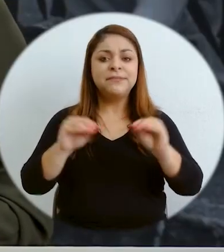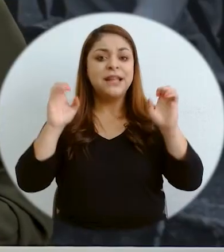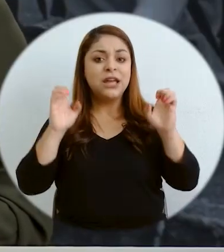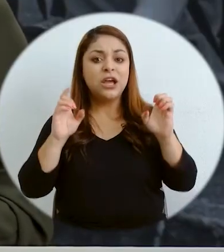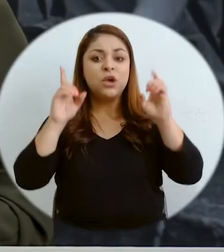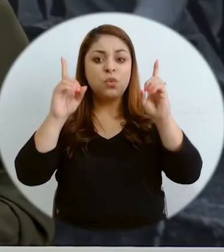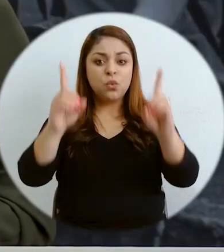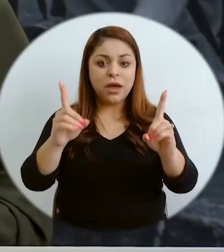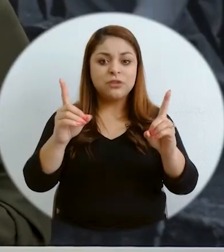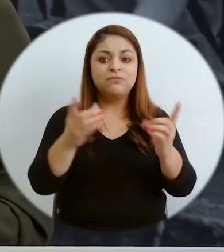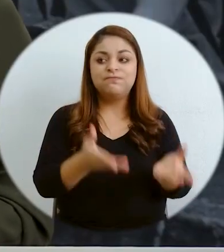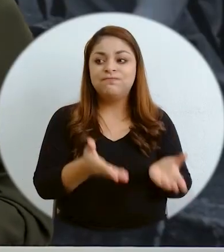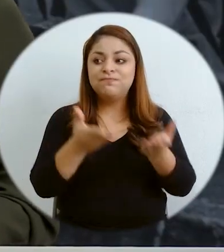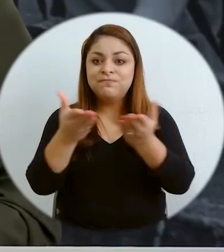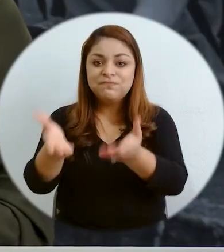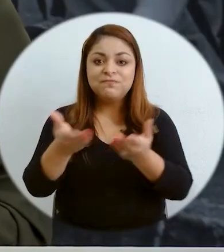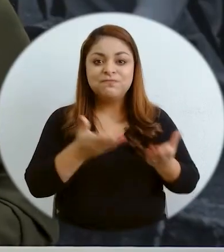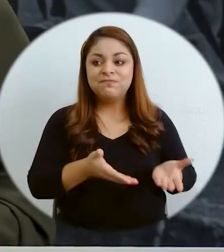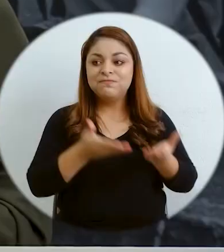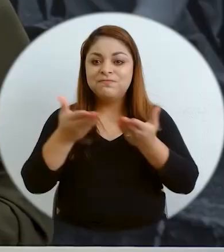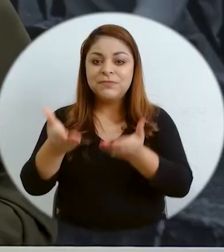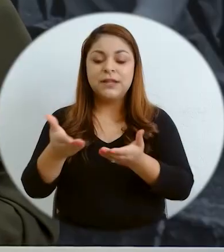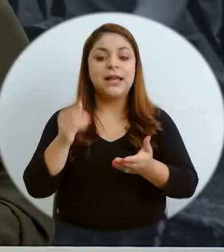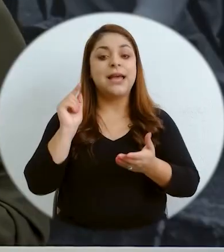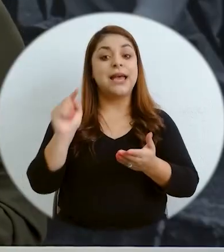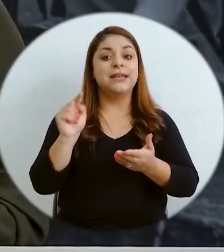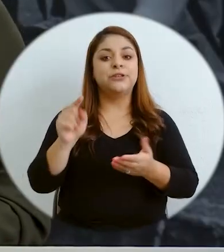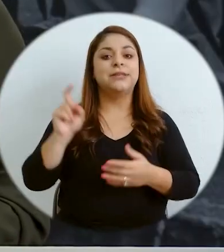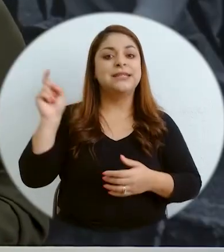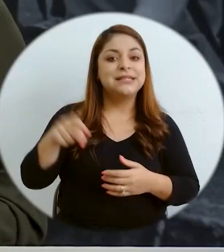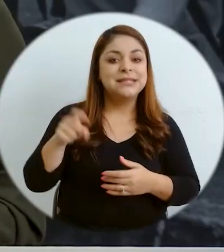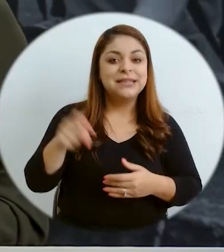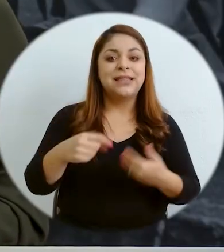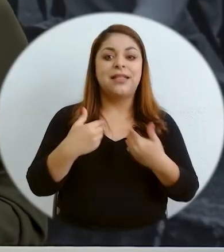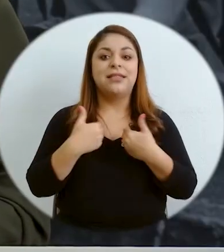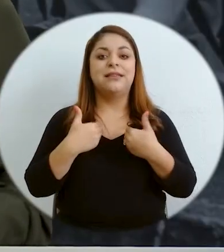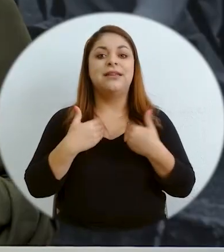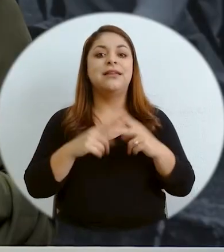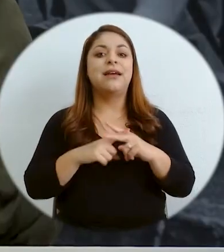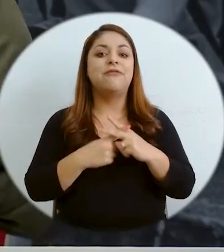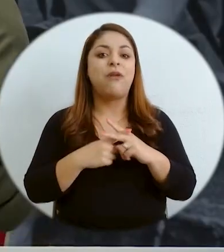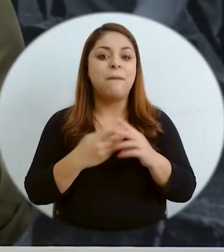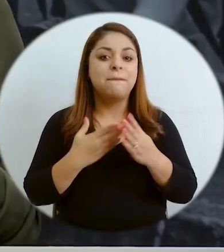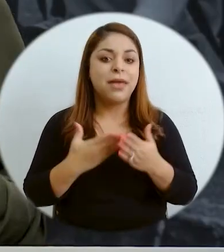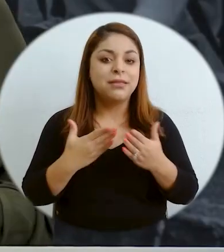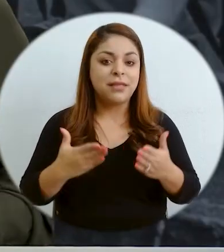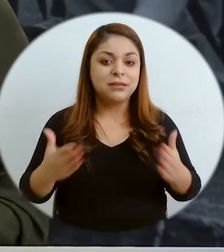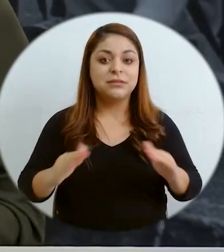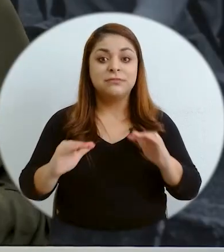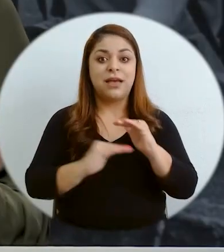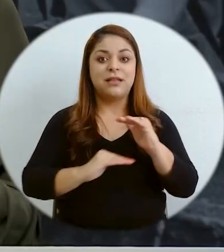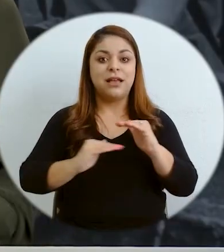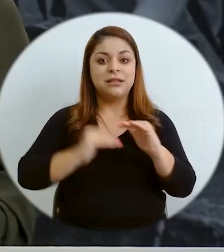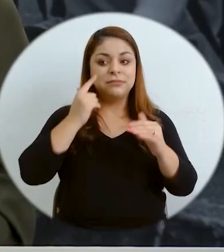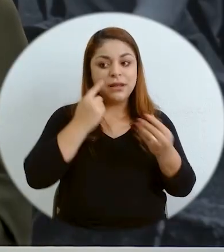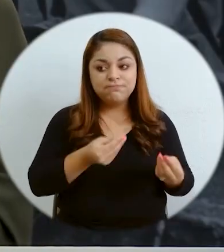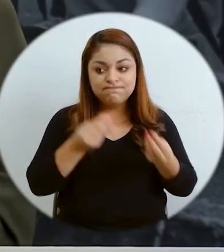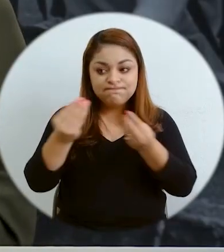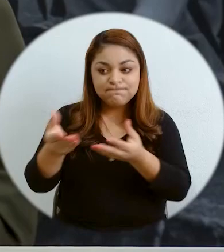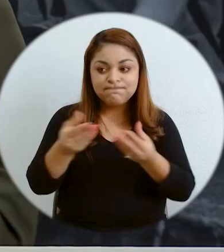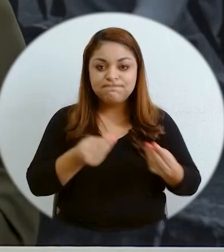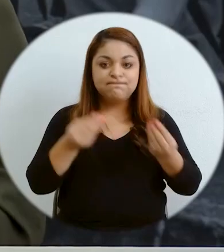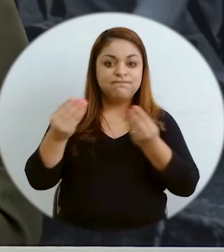esos conocimientos, y ellos también necesitan tener las herramientas básicas para poder transmitir esos conocimientos y la educación